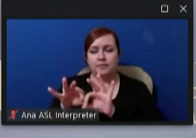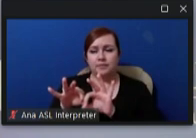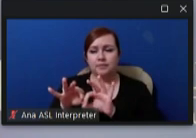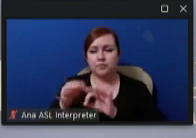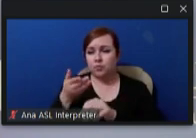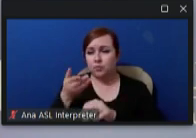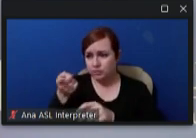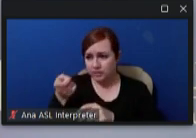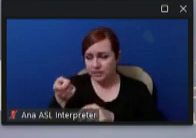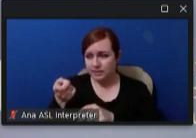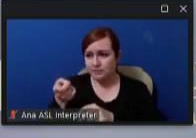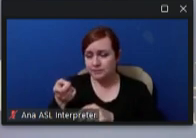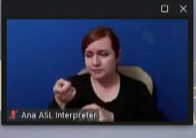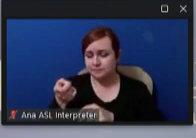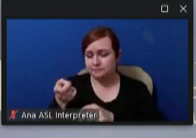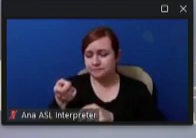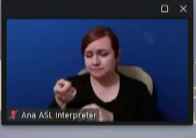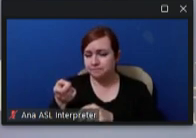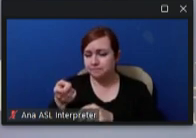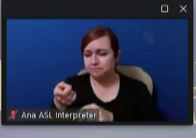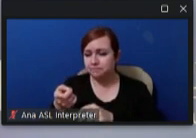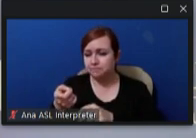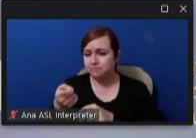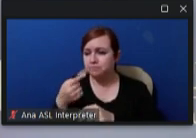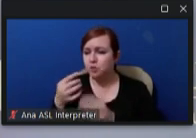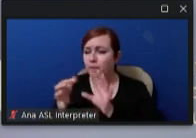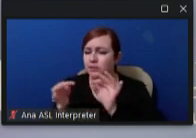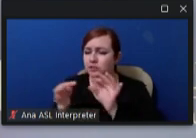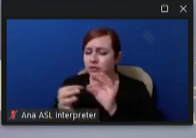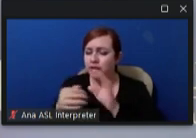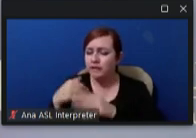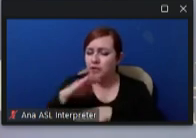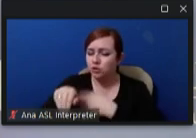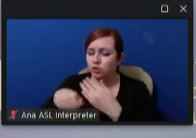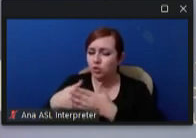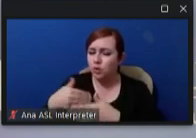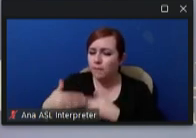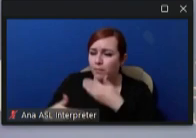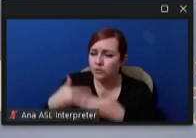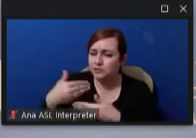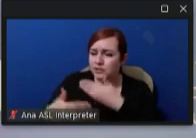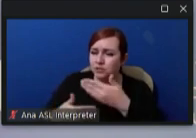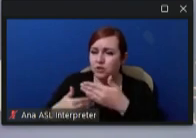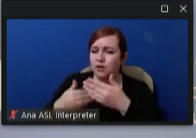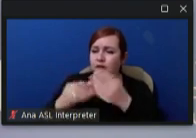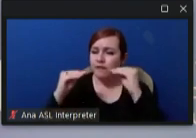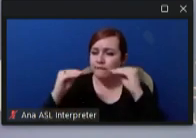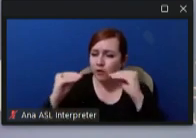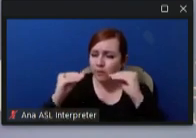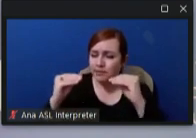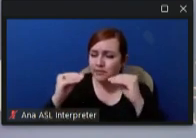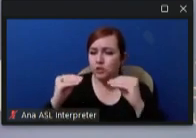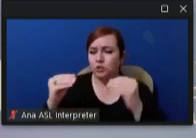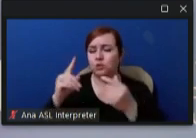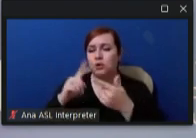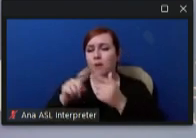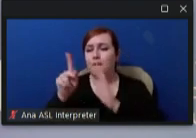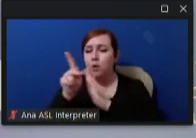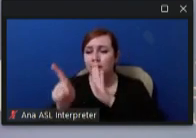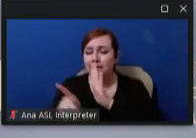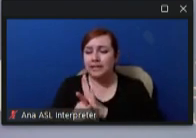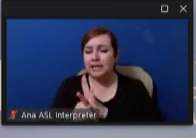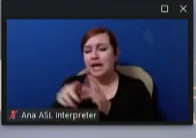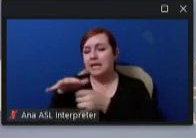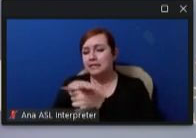planteaban en todo el proceso de formación de políticas y de espacios y